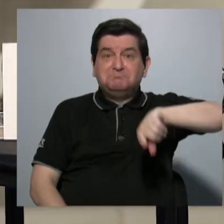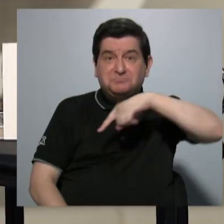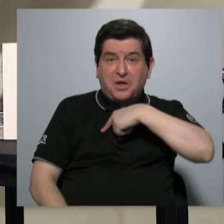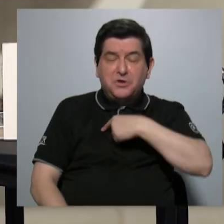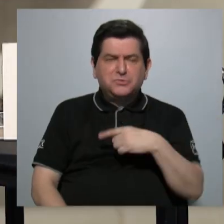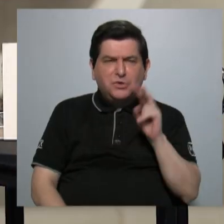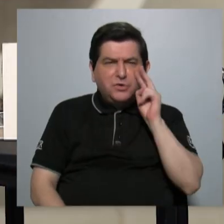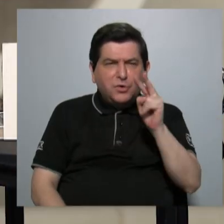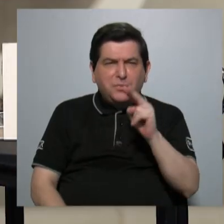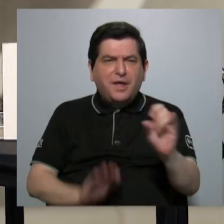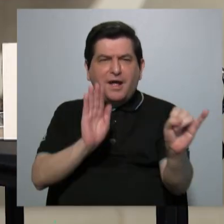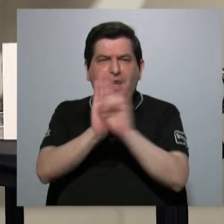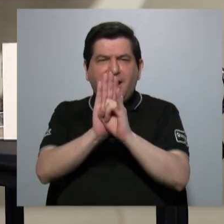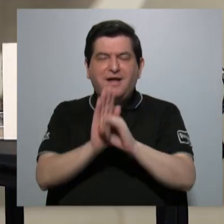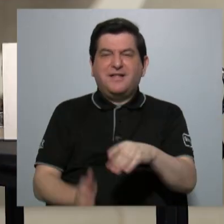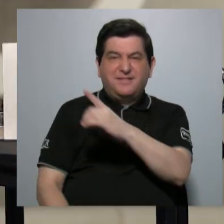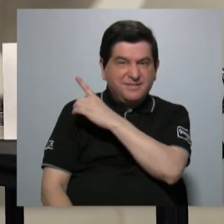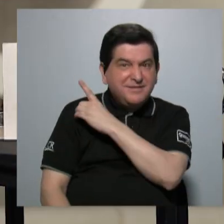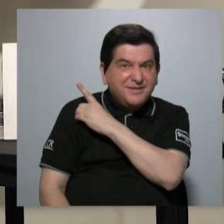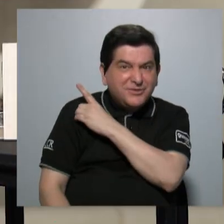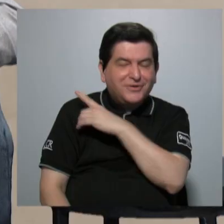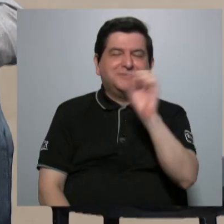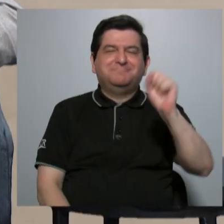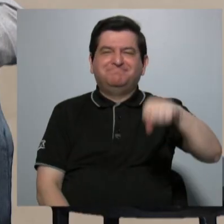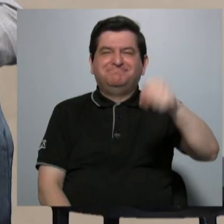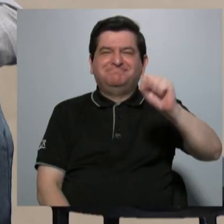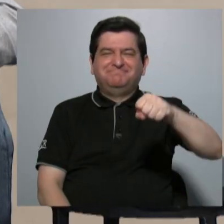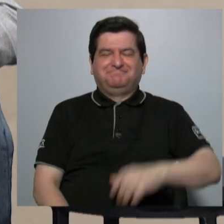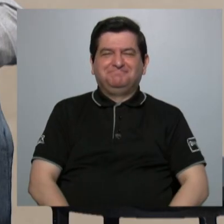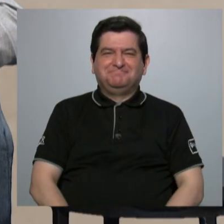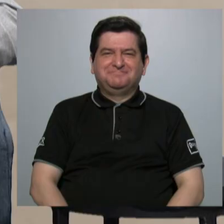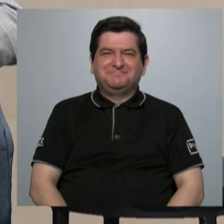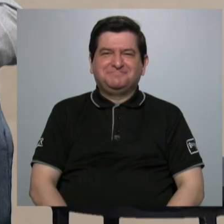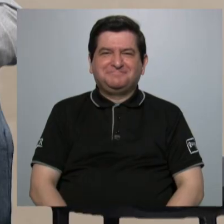se identifican. El director. El director.